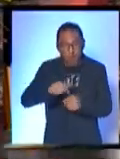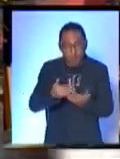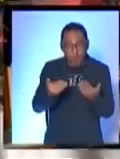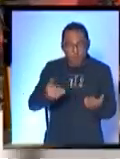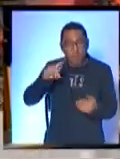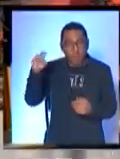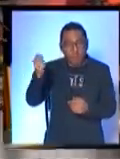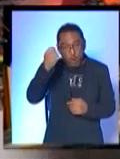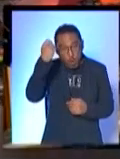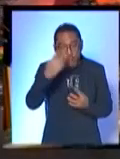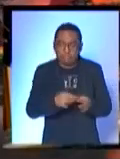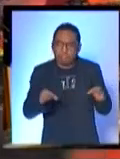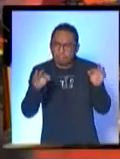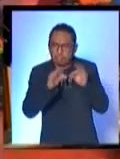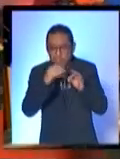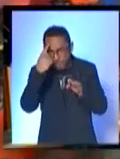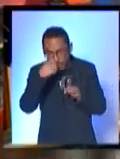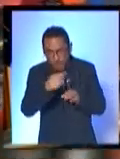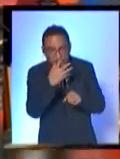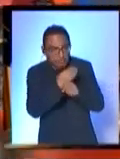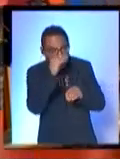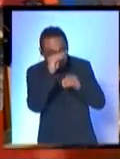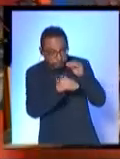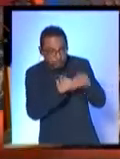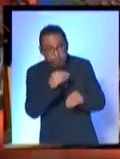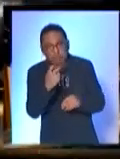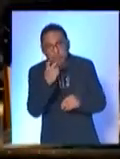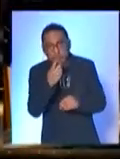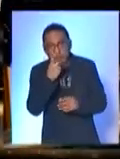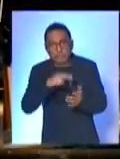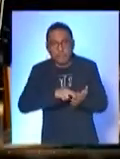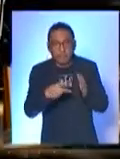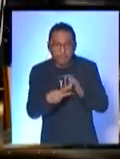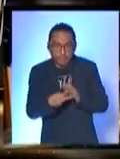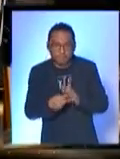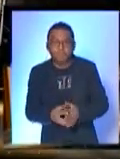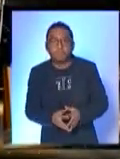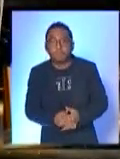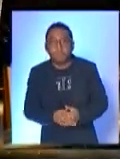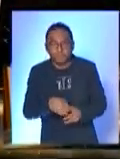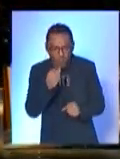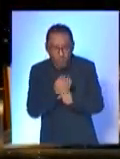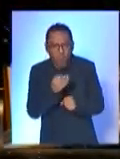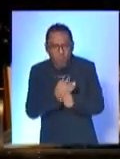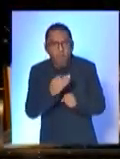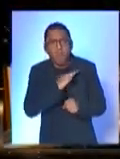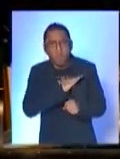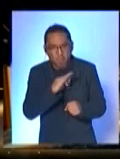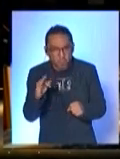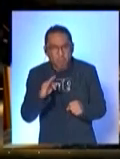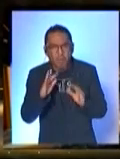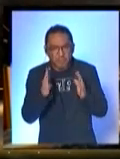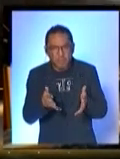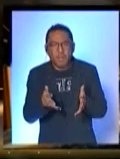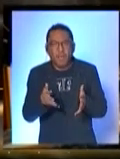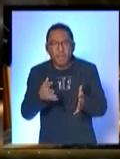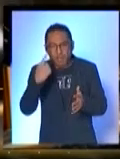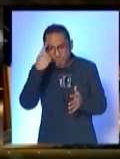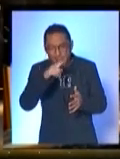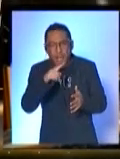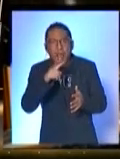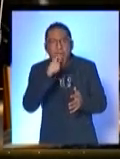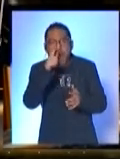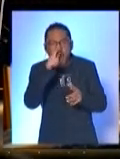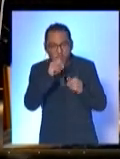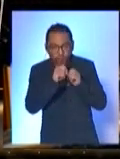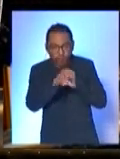sido fundamental para el mantenimiento de estas obras, señaló el ingeniero. Ahorita se pueden hacer auscultaciones hasta por rayos X, ¿no?